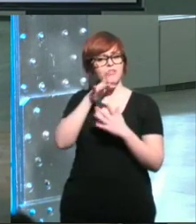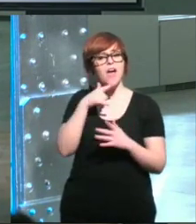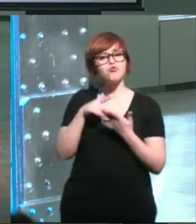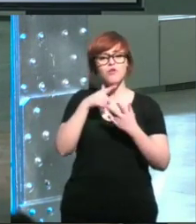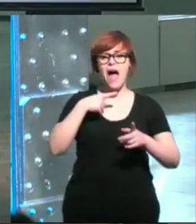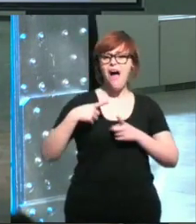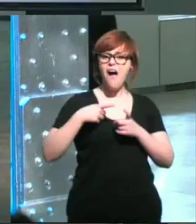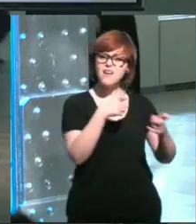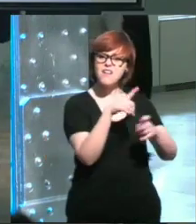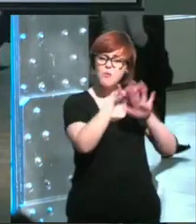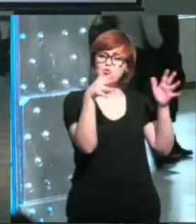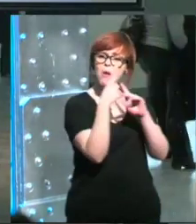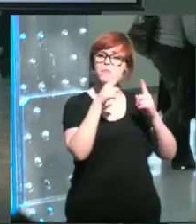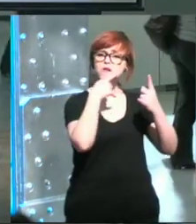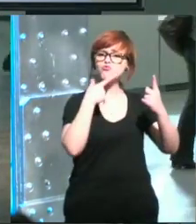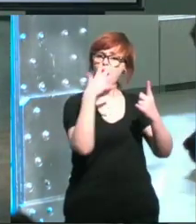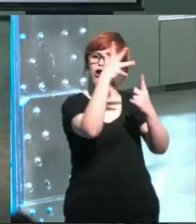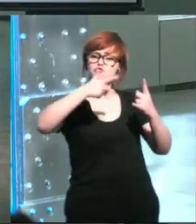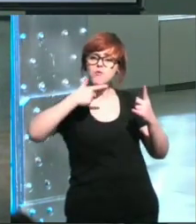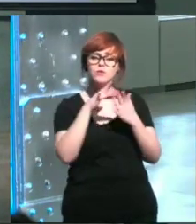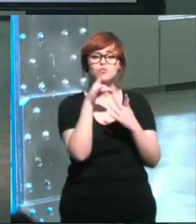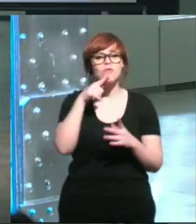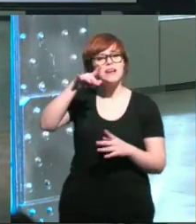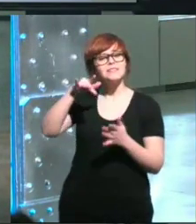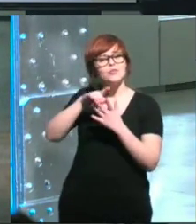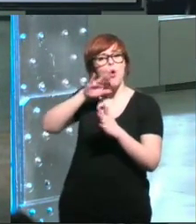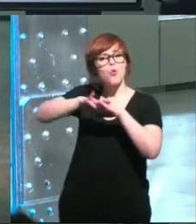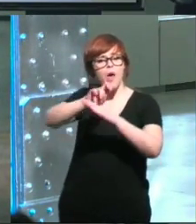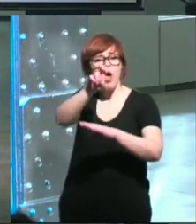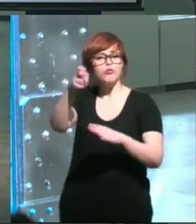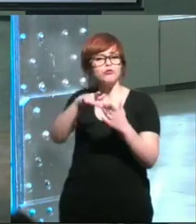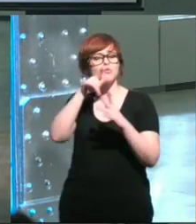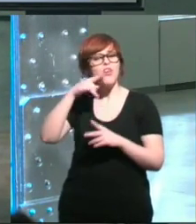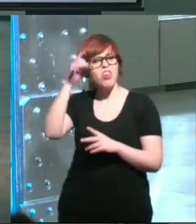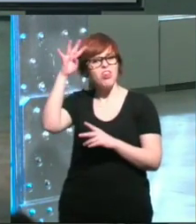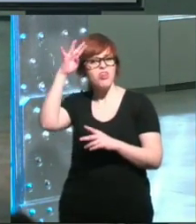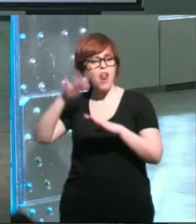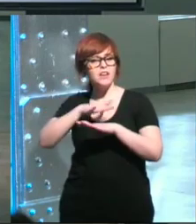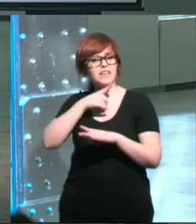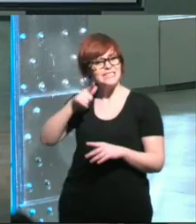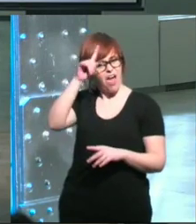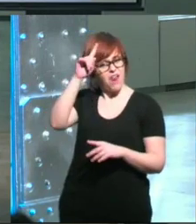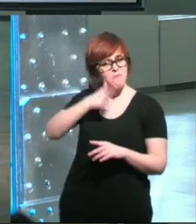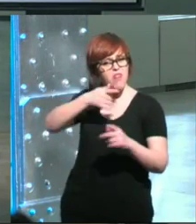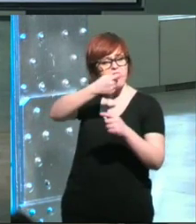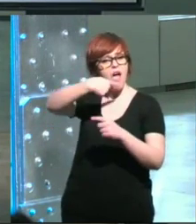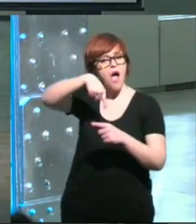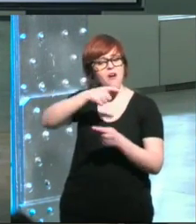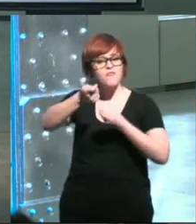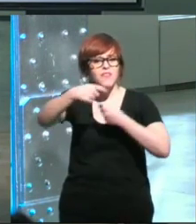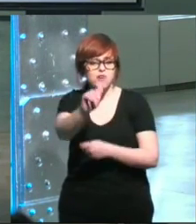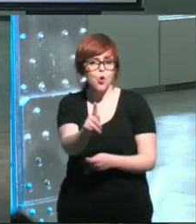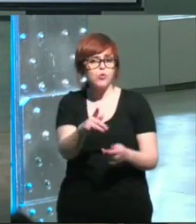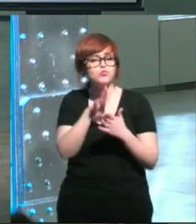No, no es culpa nuestra. Es culpa de aquellos vendepatrias que no supieron defender los ideales de la gran Alemania. No, no. Es culpa de los demás,